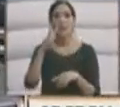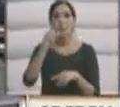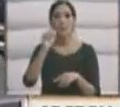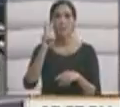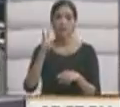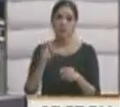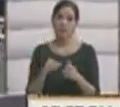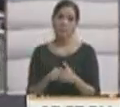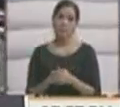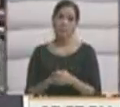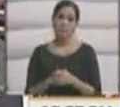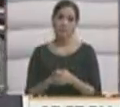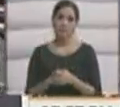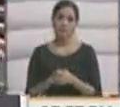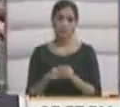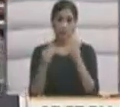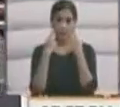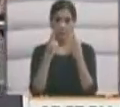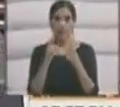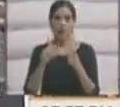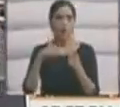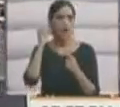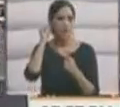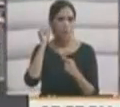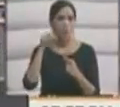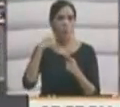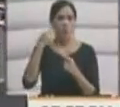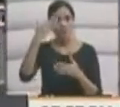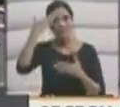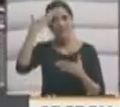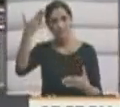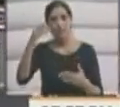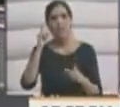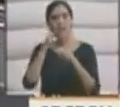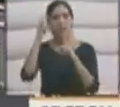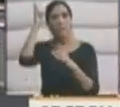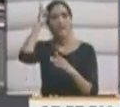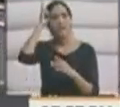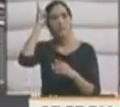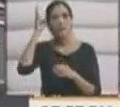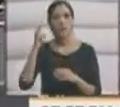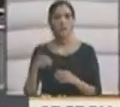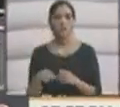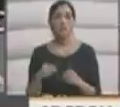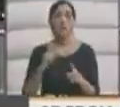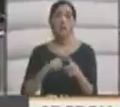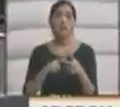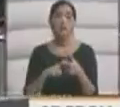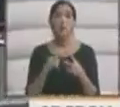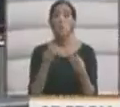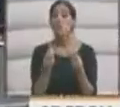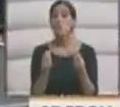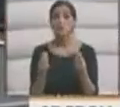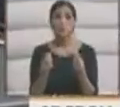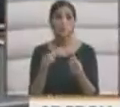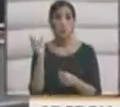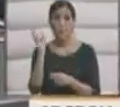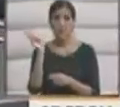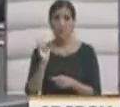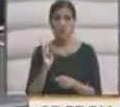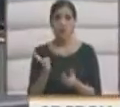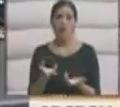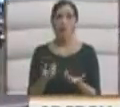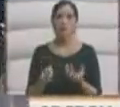Venezolana de Televisión. Miren, Luz Márquez 11 nos está saludando desde Perú. Entonces, muchos venezolanos desde afuera están